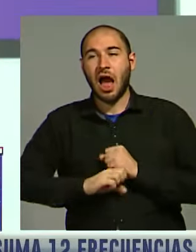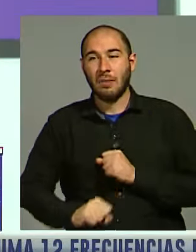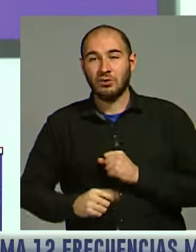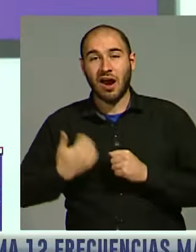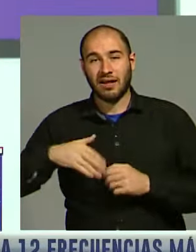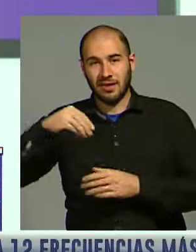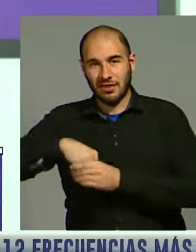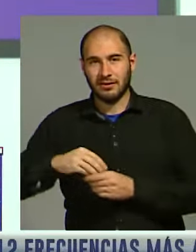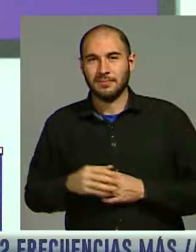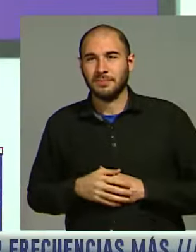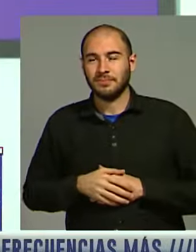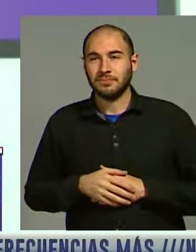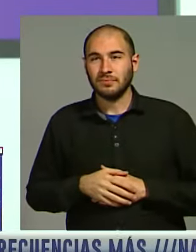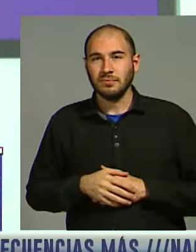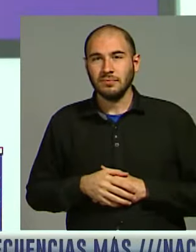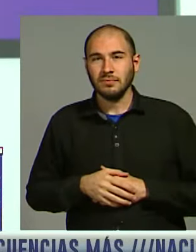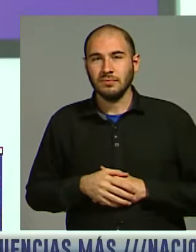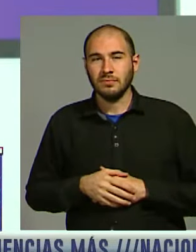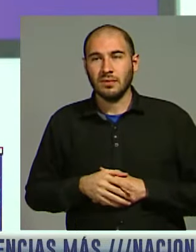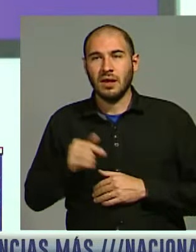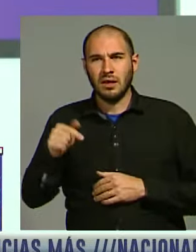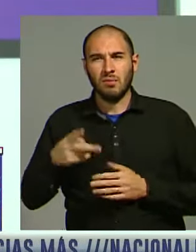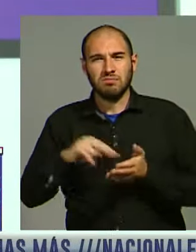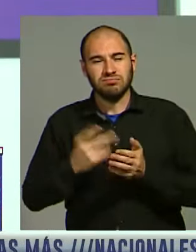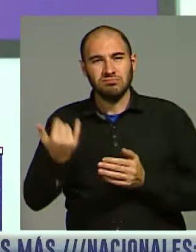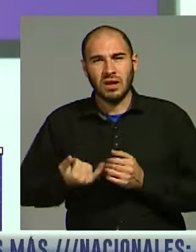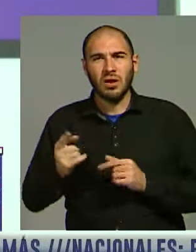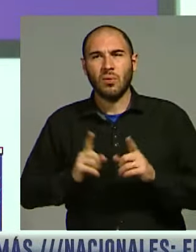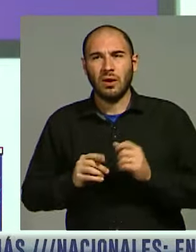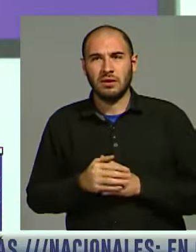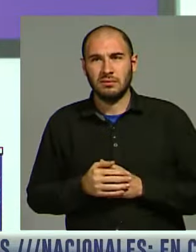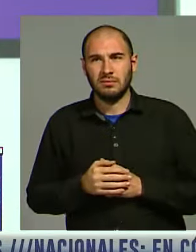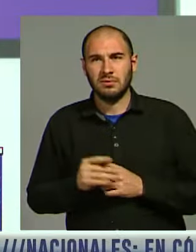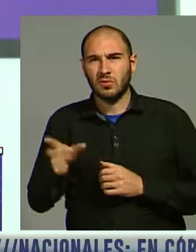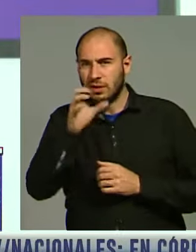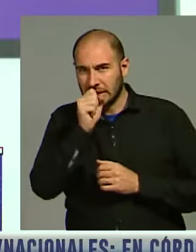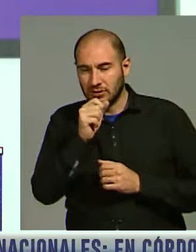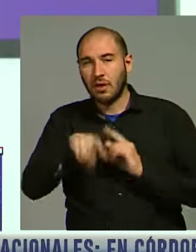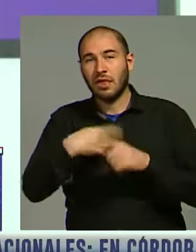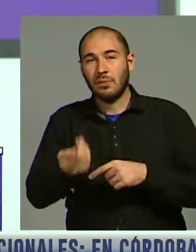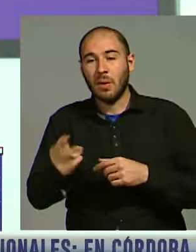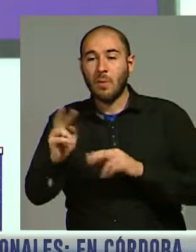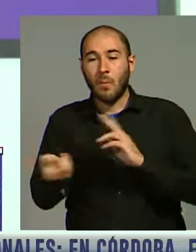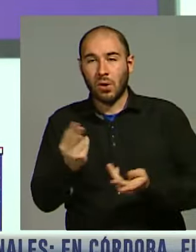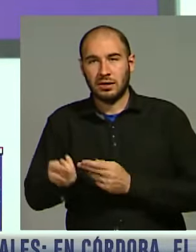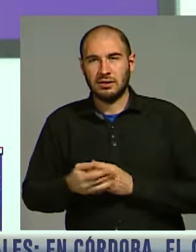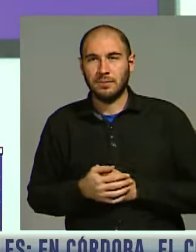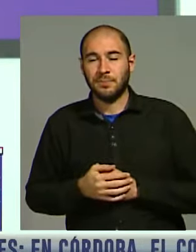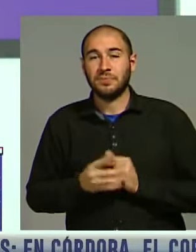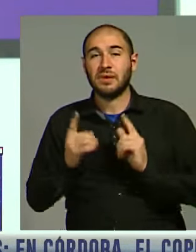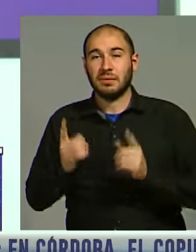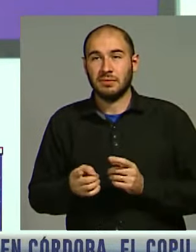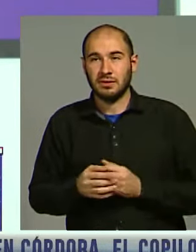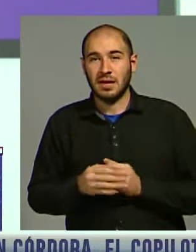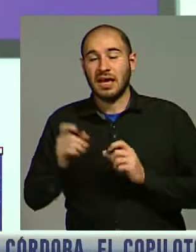en Argentina. Sí. Y esto tiene consecuencias, y las consecuencias de la clandestinidad muchas veces terminan en la muerte. Inclusive,